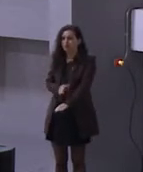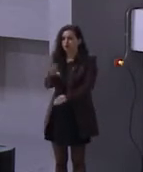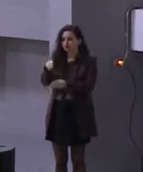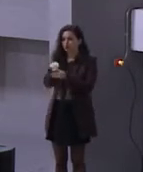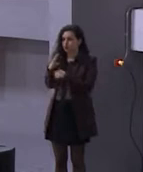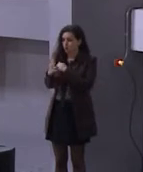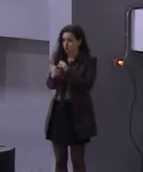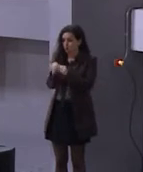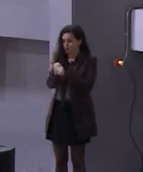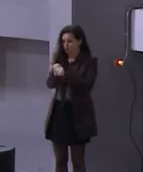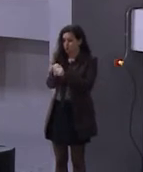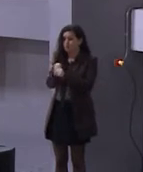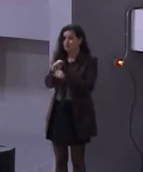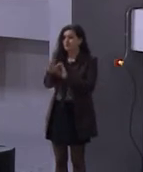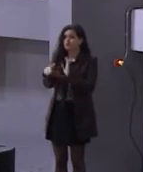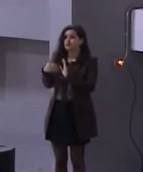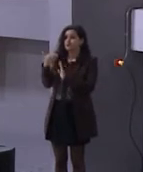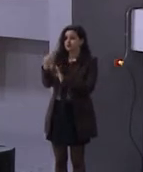4 años, y para el